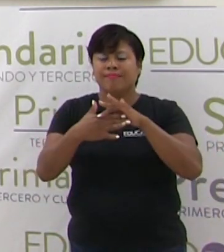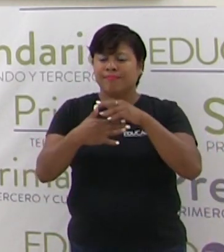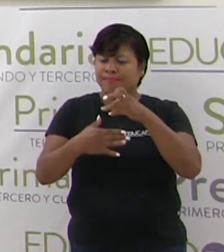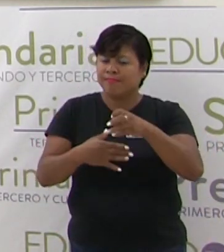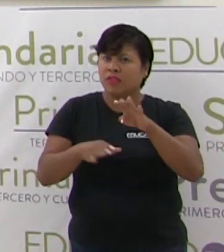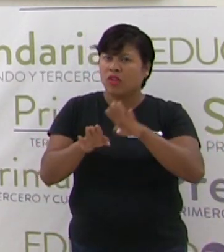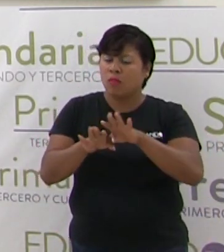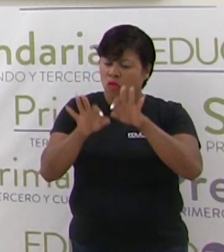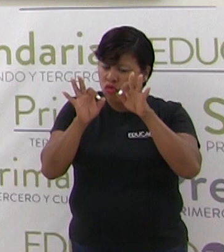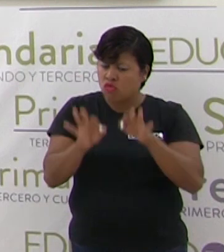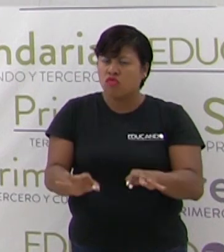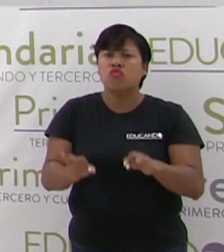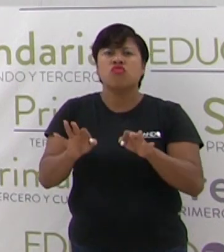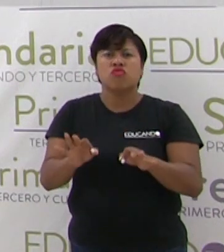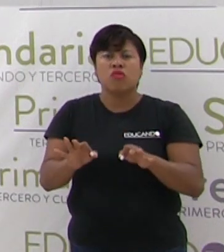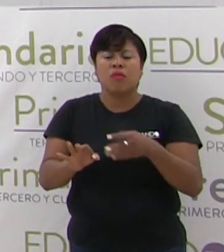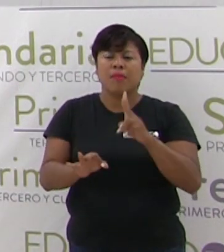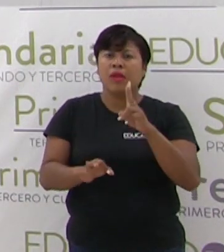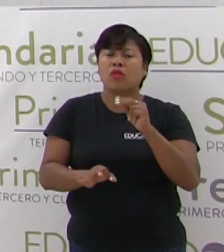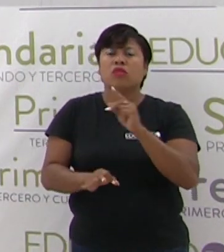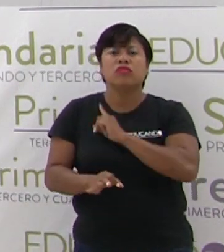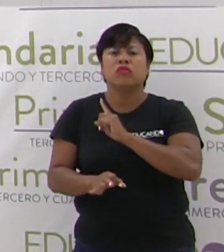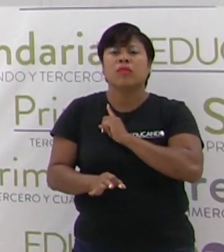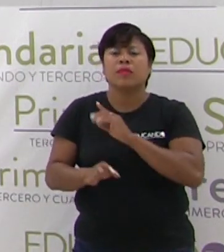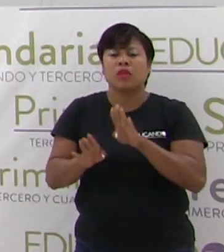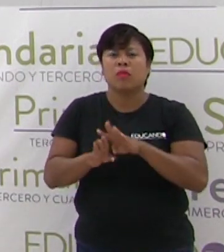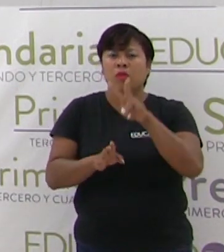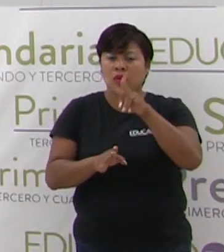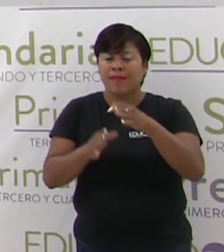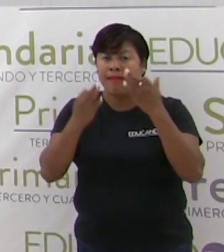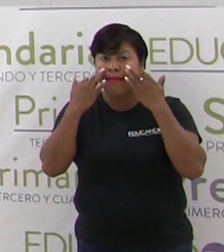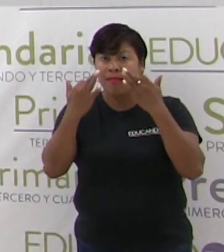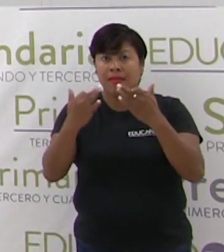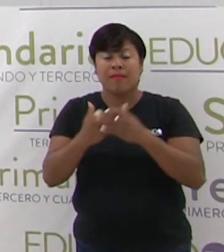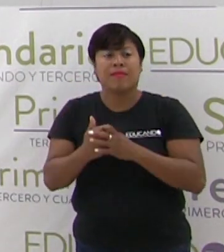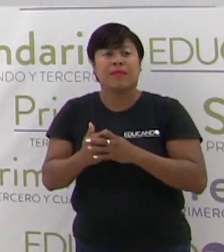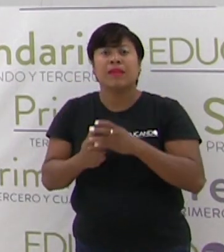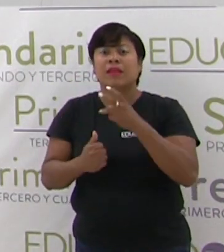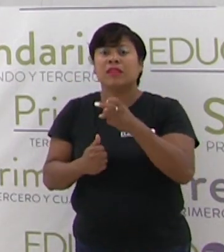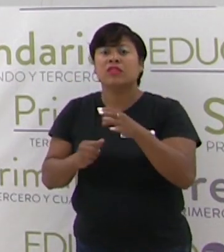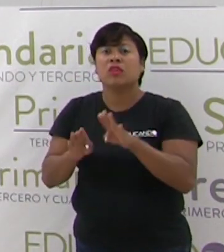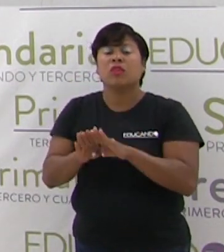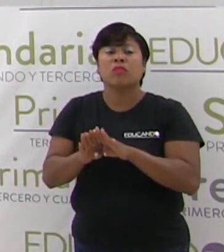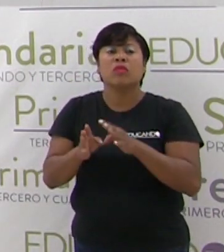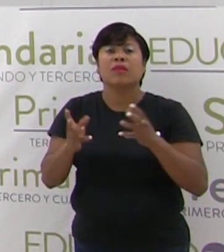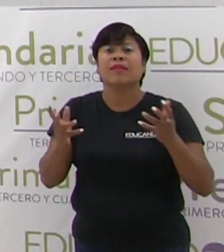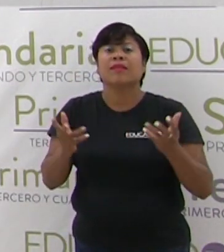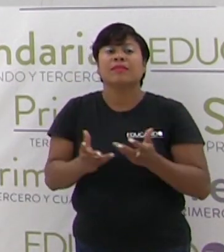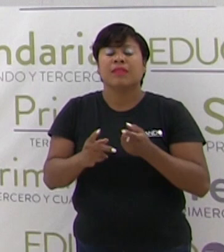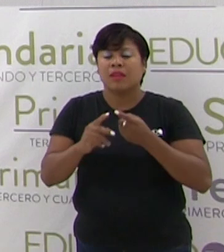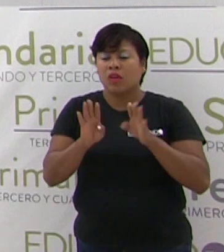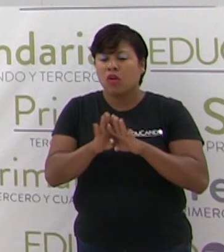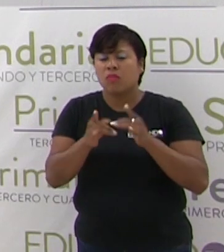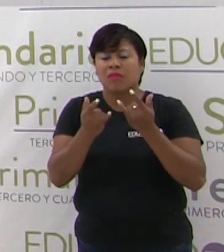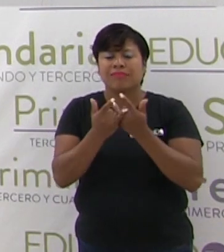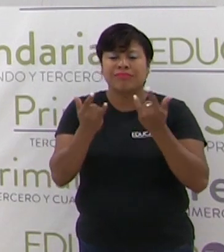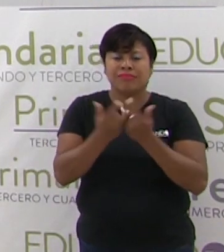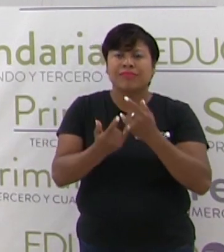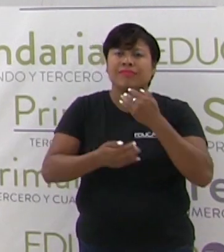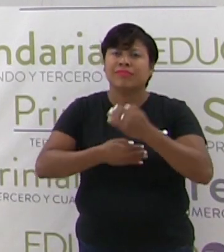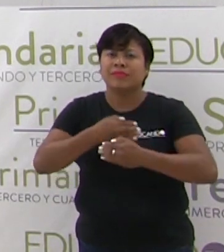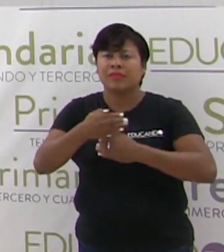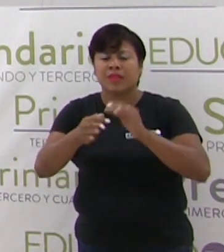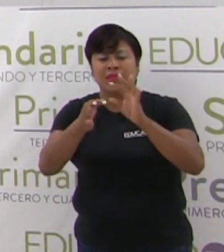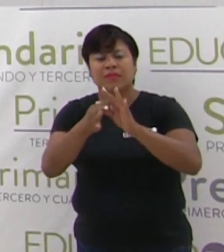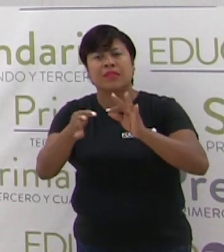muy apegado a la realidad, pero no nada más es apegado a la realidad, sino la manera en que está contado el